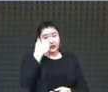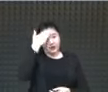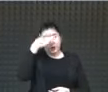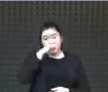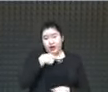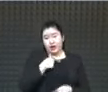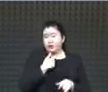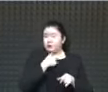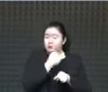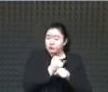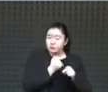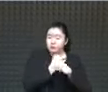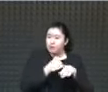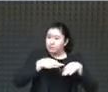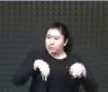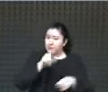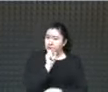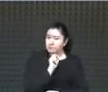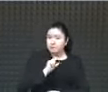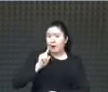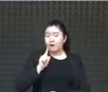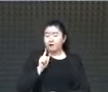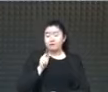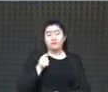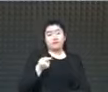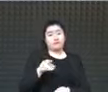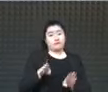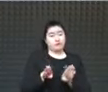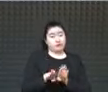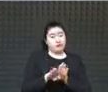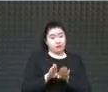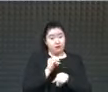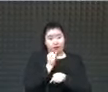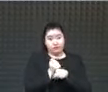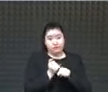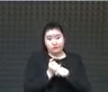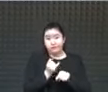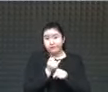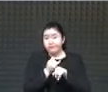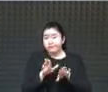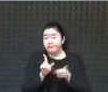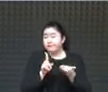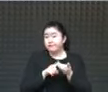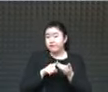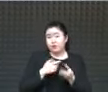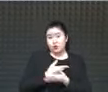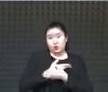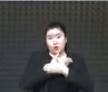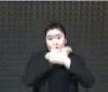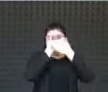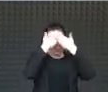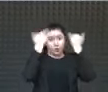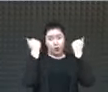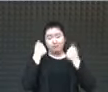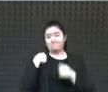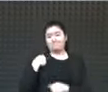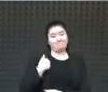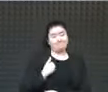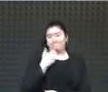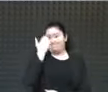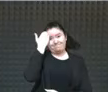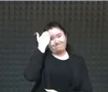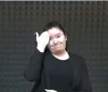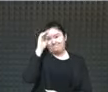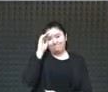con todo profesionalismo. Entonces, no sé de dónde obtuvieron esta información, no conozco yo hasta dónde